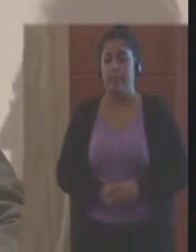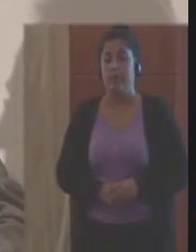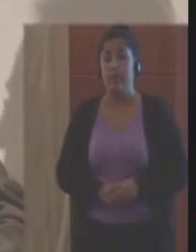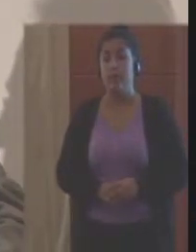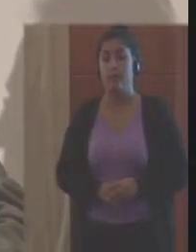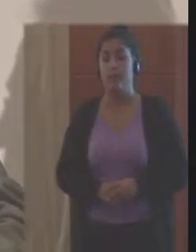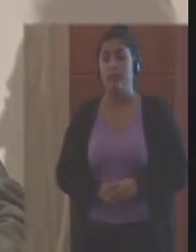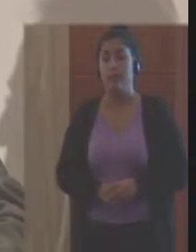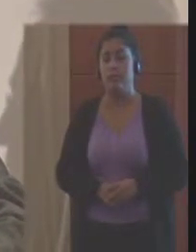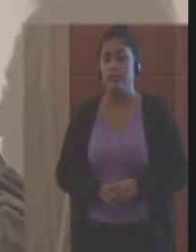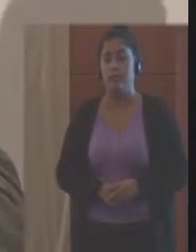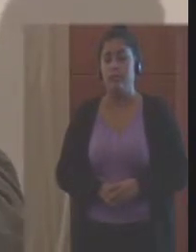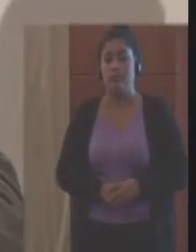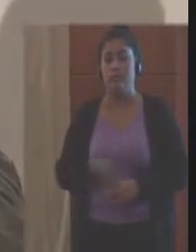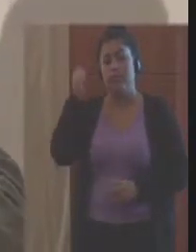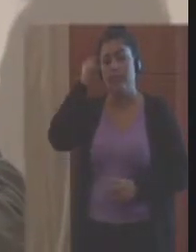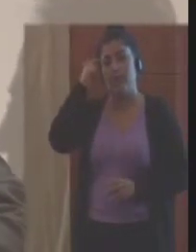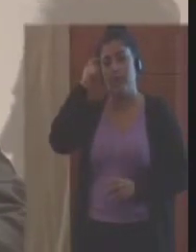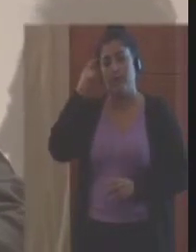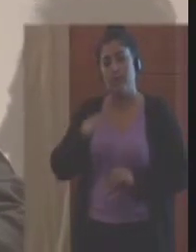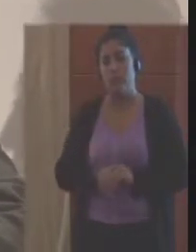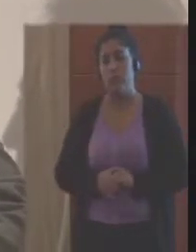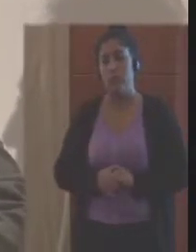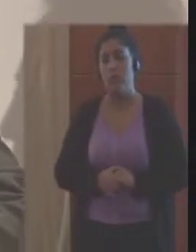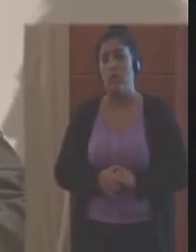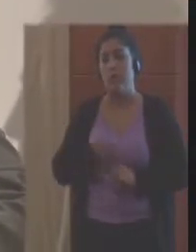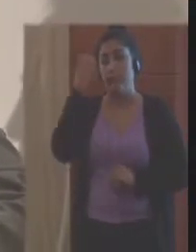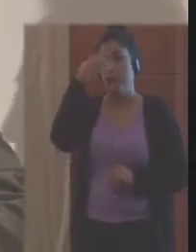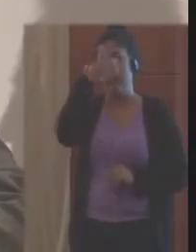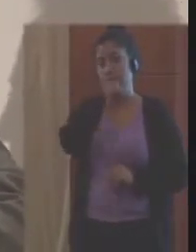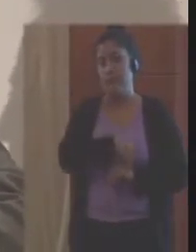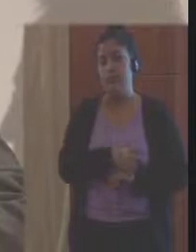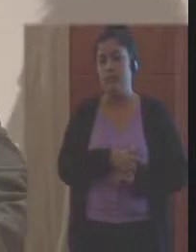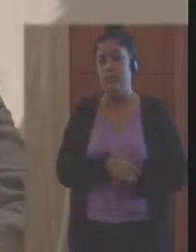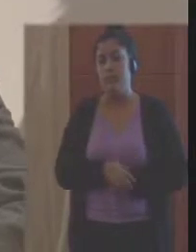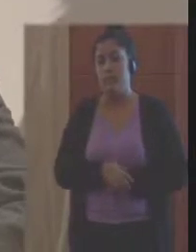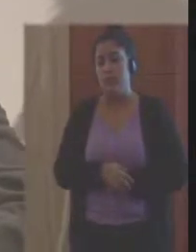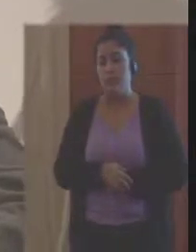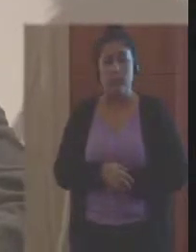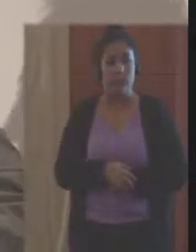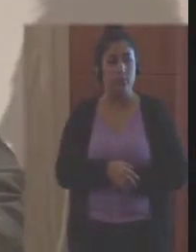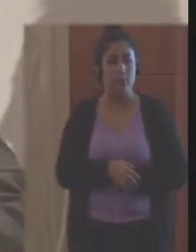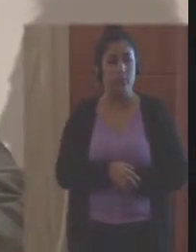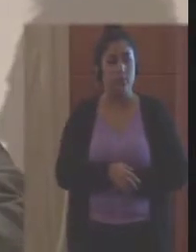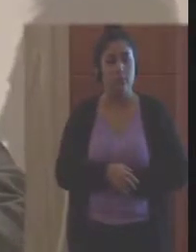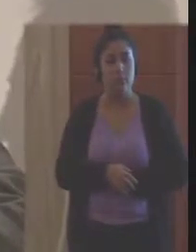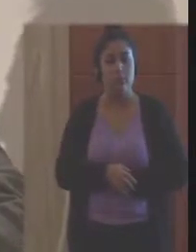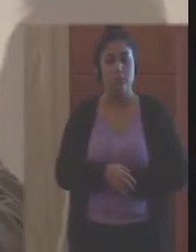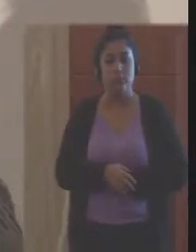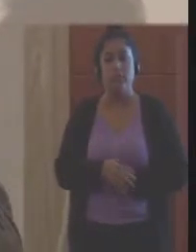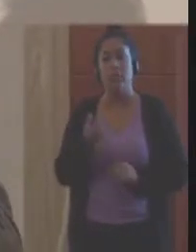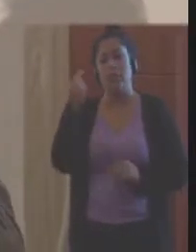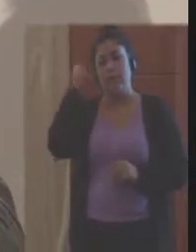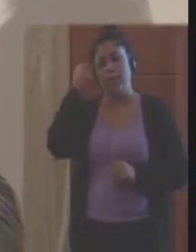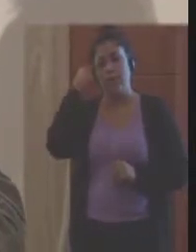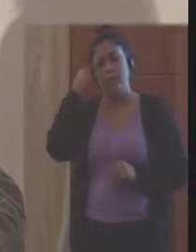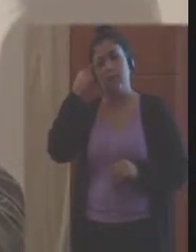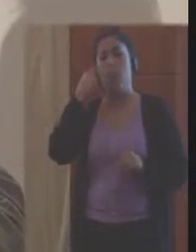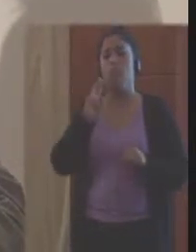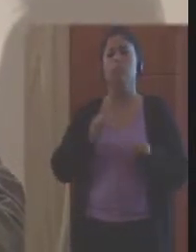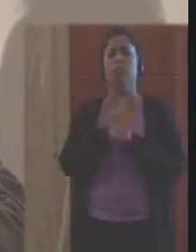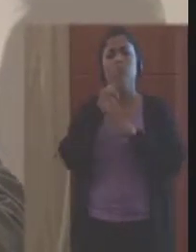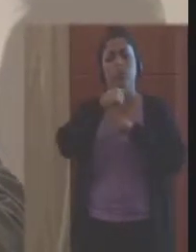Pasando legislación en el Parlamento de Trinidad y Tobago relacionada a las políticas de uso de la tierra es